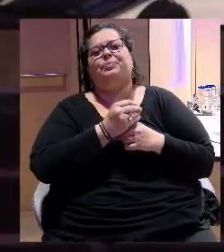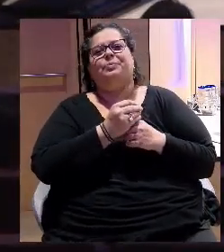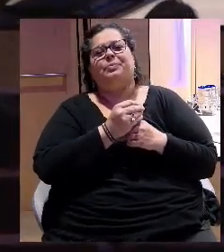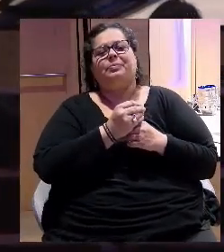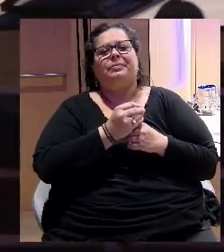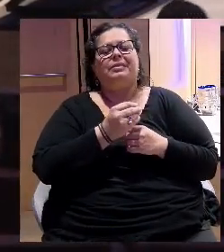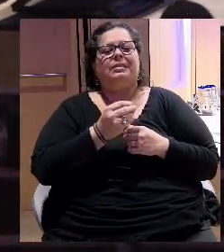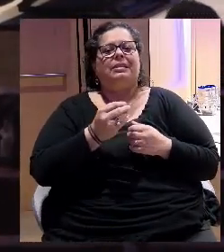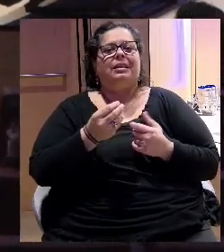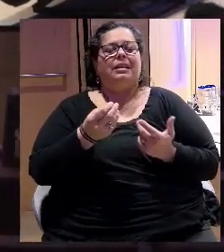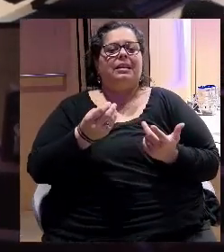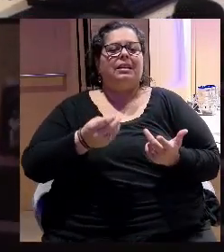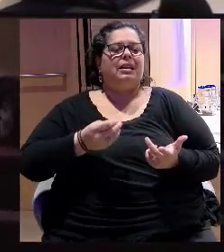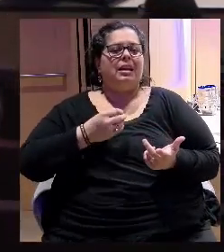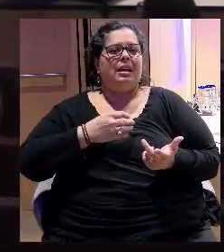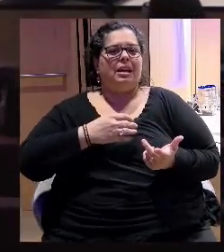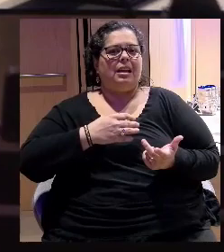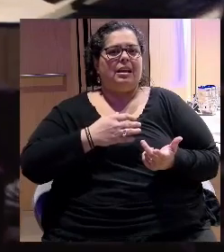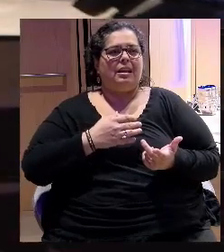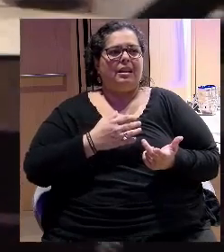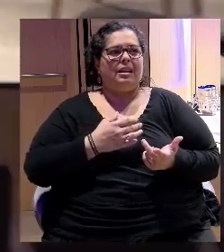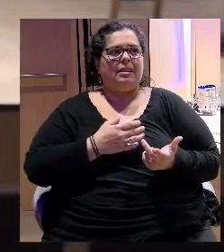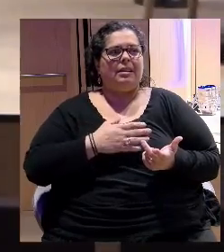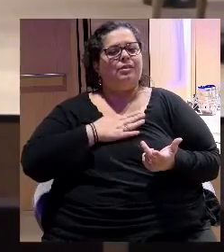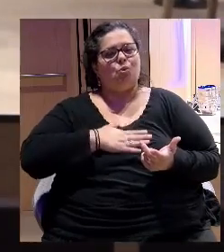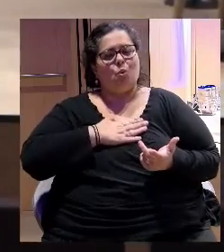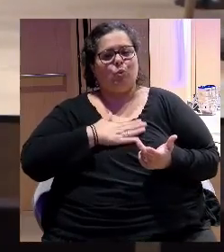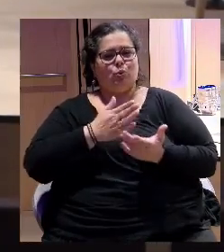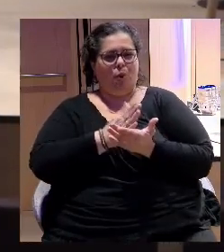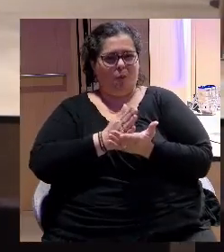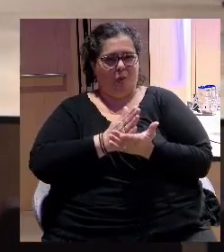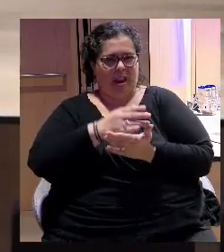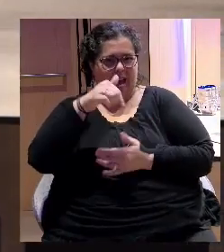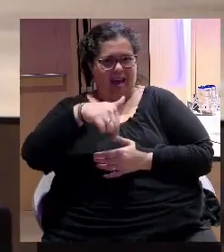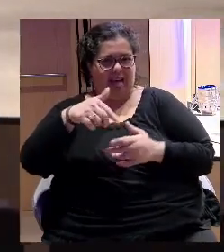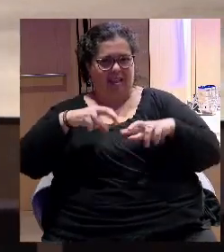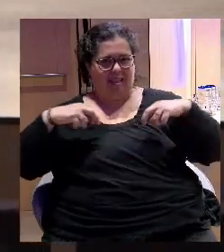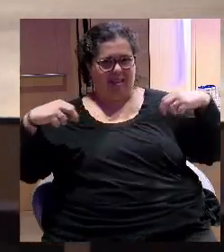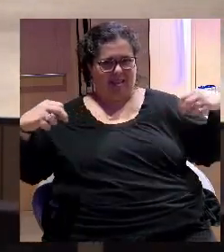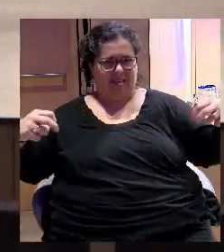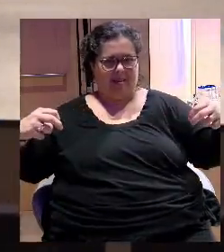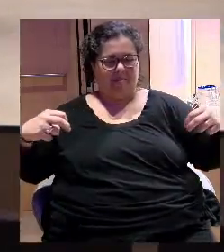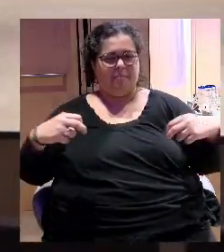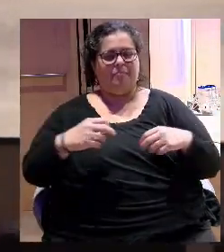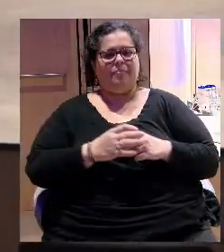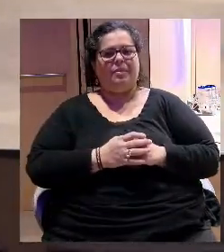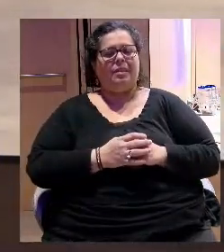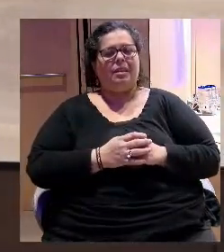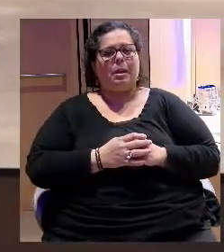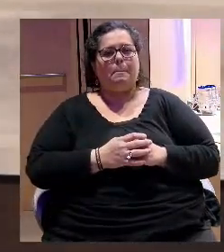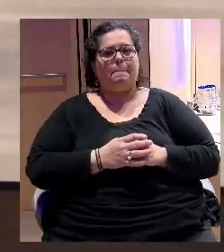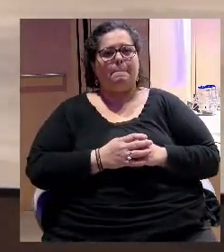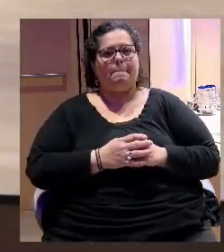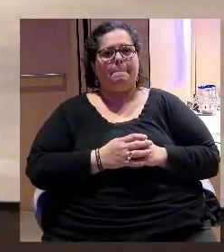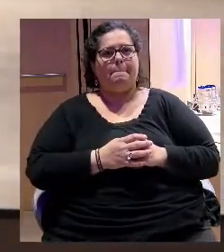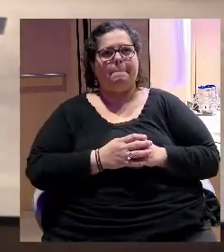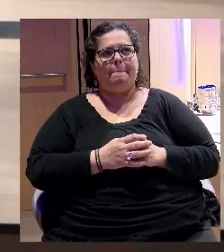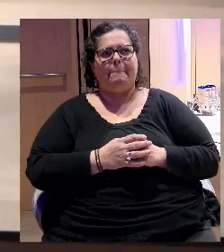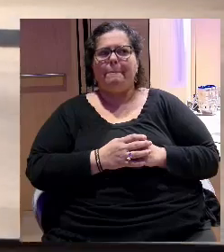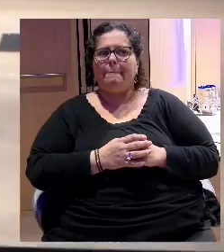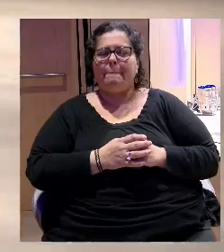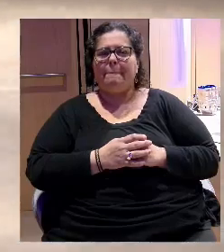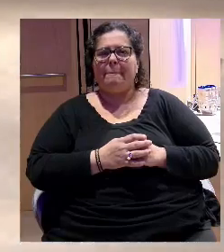Un gusto estar moderando esta mesa, estar en compañía de